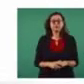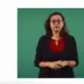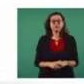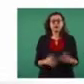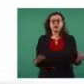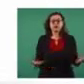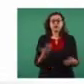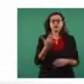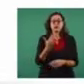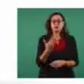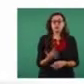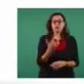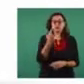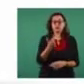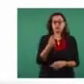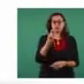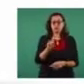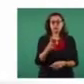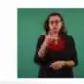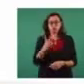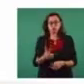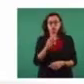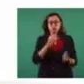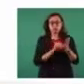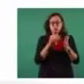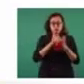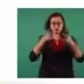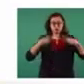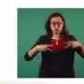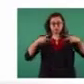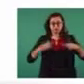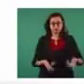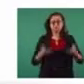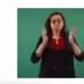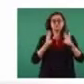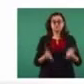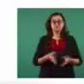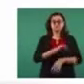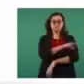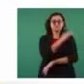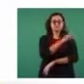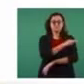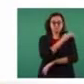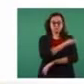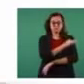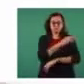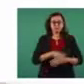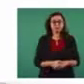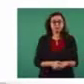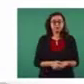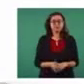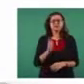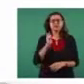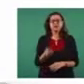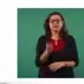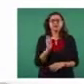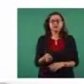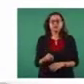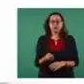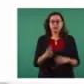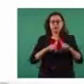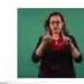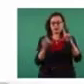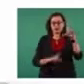57.8 millones de personas que han sido vacunadas. Y esto representa 65% de la